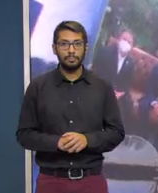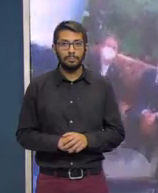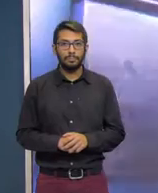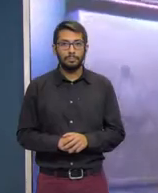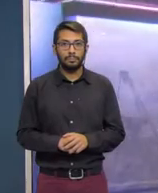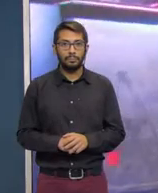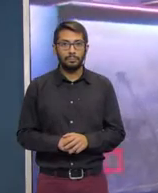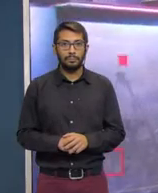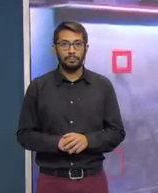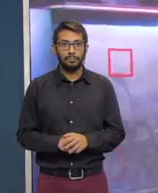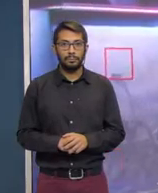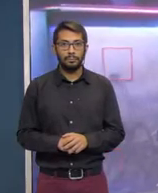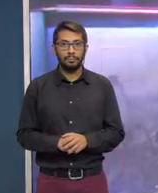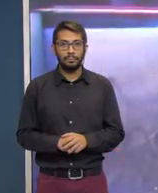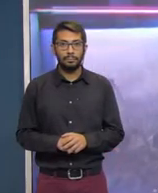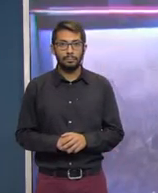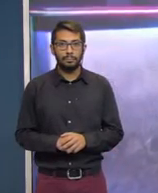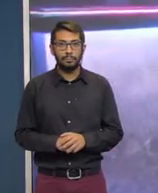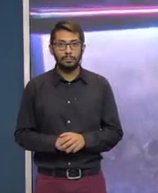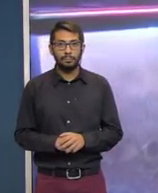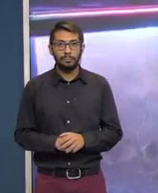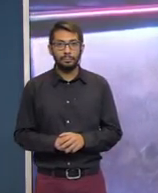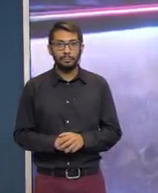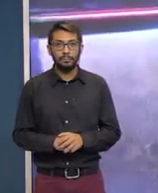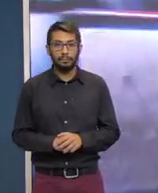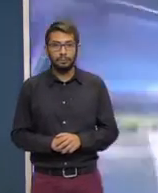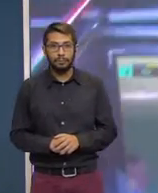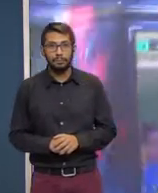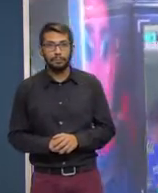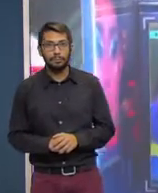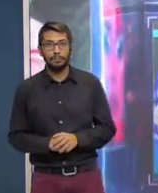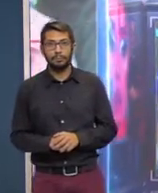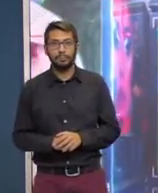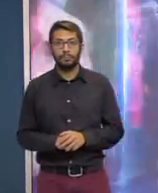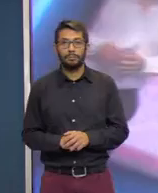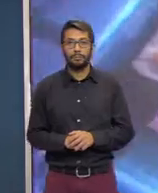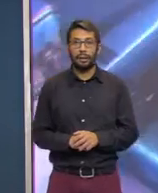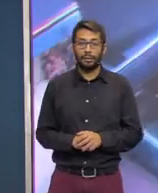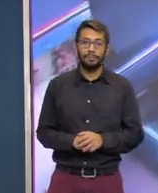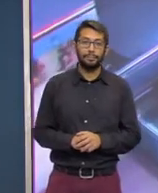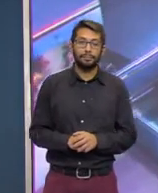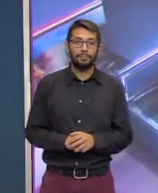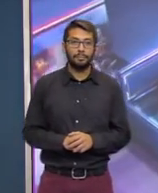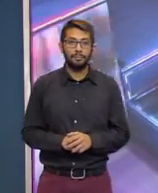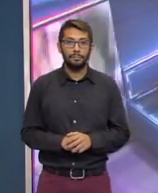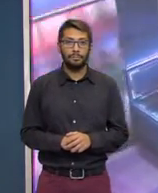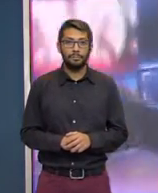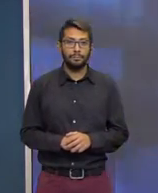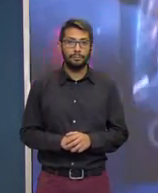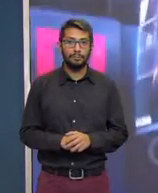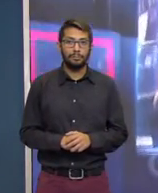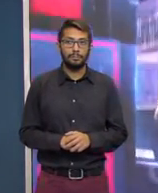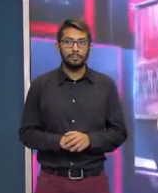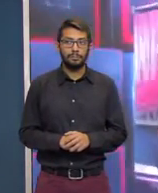con la mayoría de los docentes, porque en la asamblea los que tienen que decidir son las bases. Claro. Es cada uno